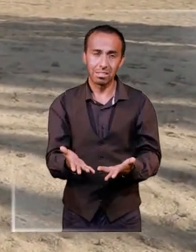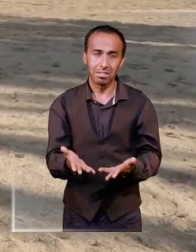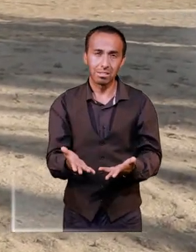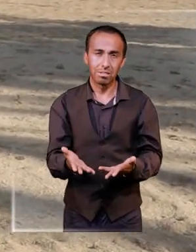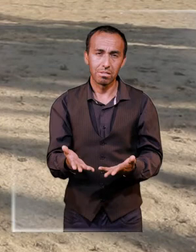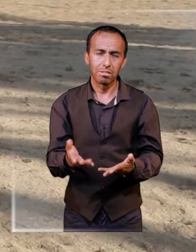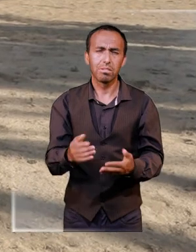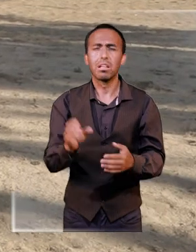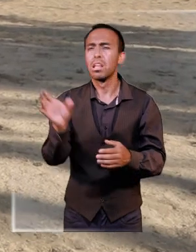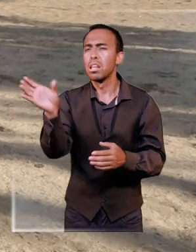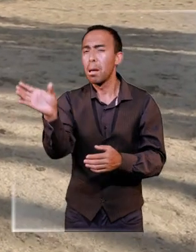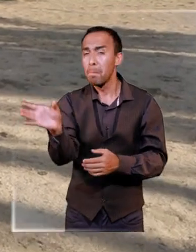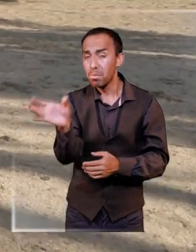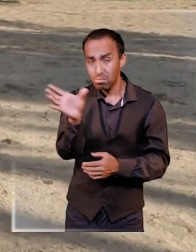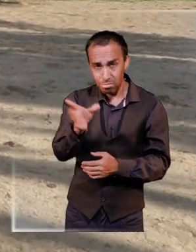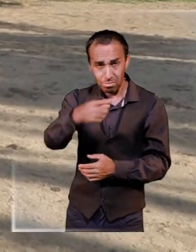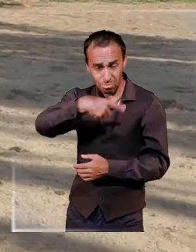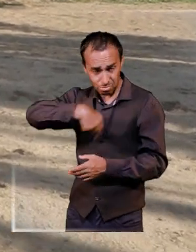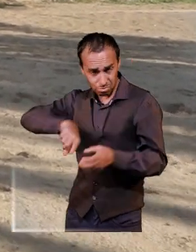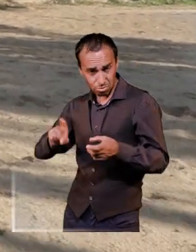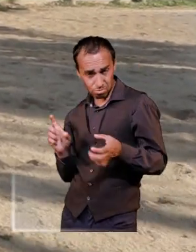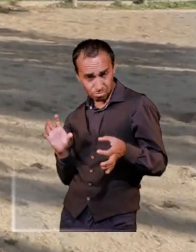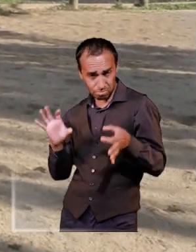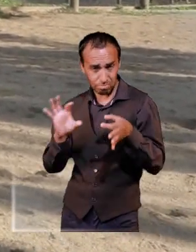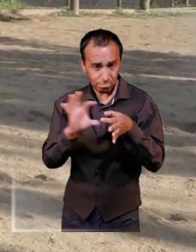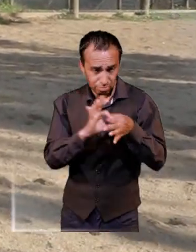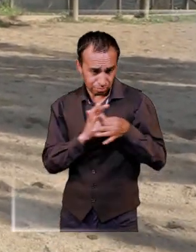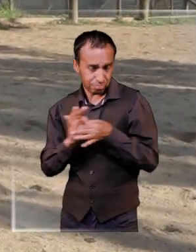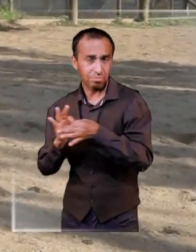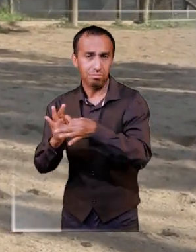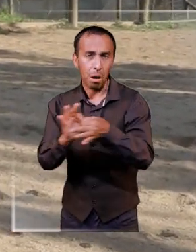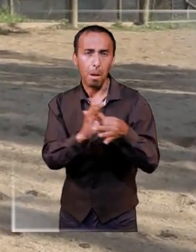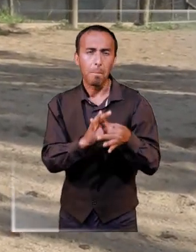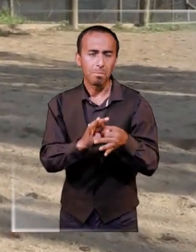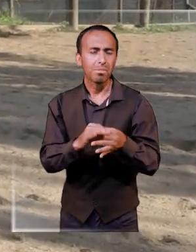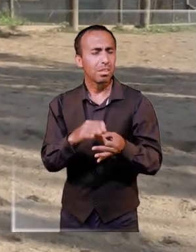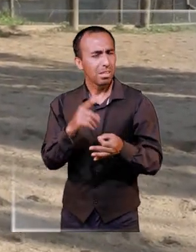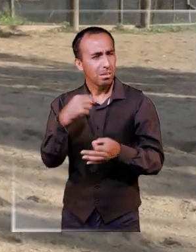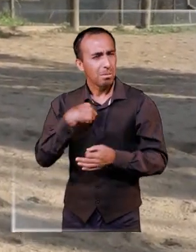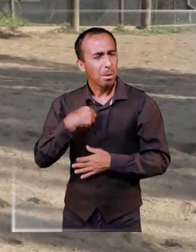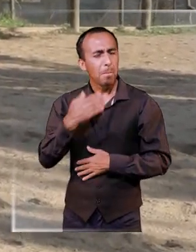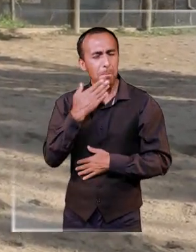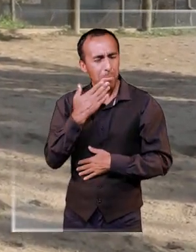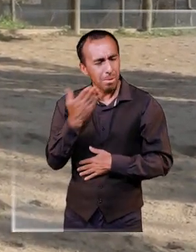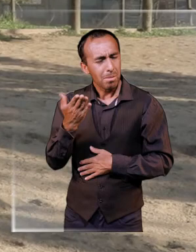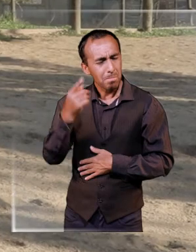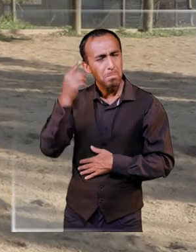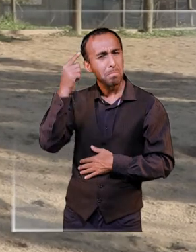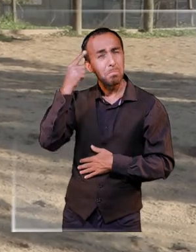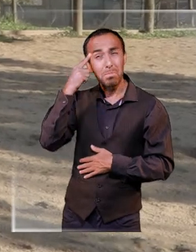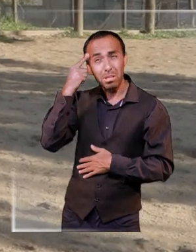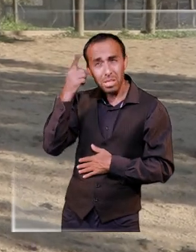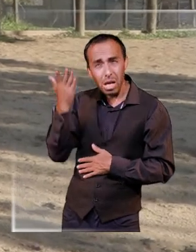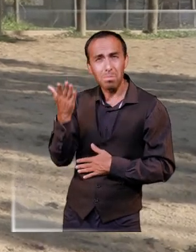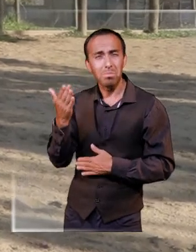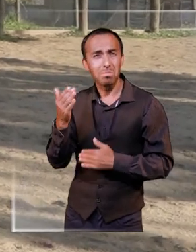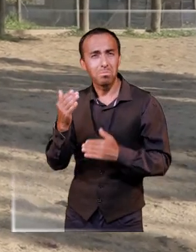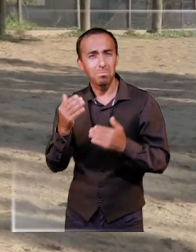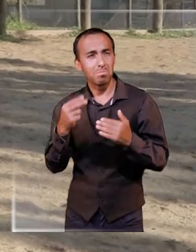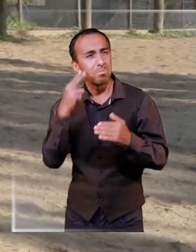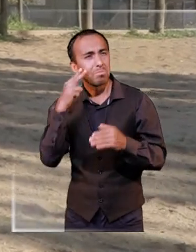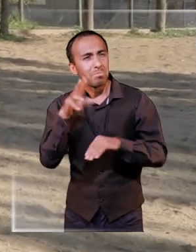un... Que las personas que estamos vinculadas nos pasa también, como que la reflexión sentimos que es muy...